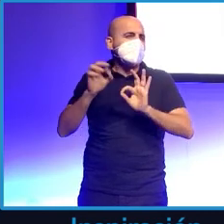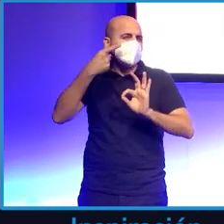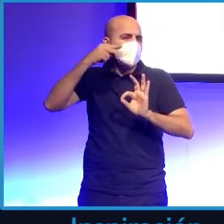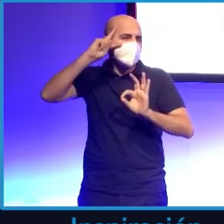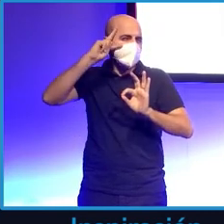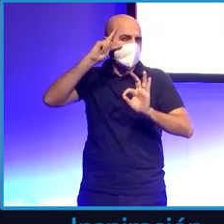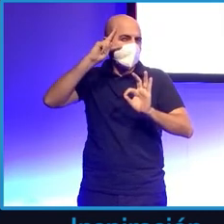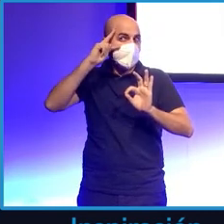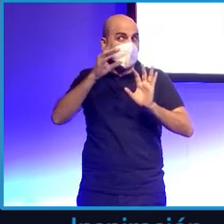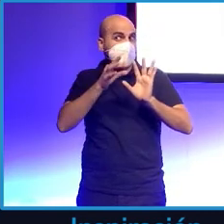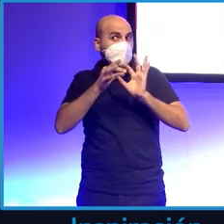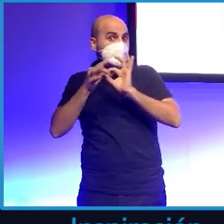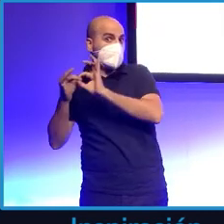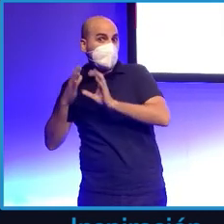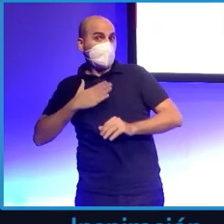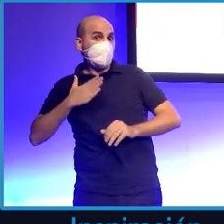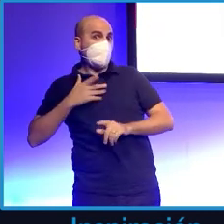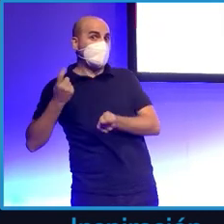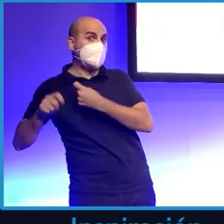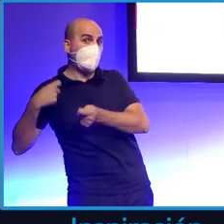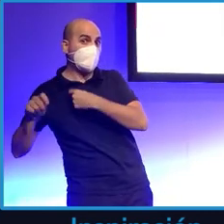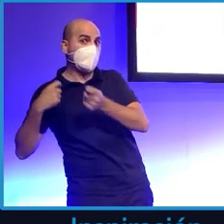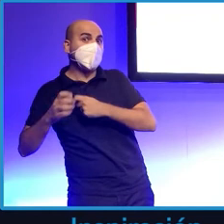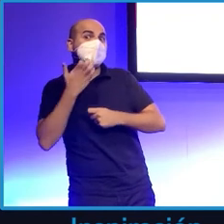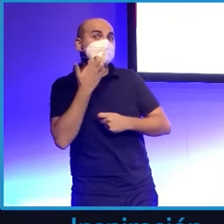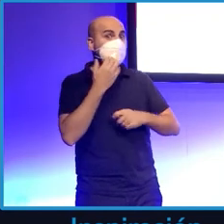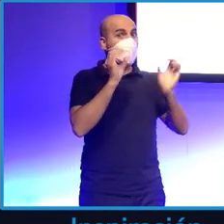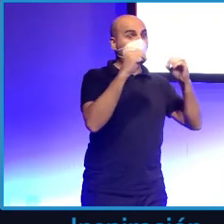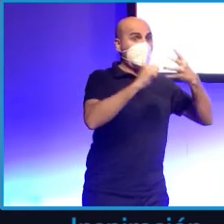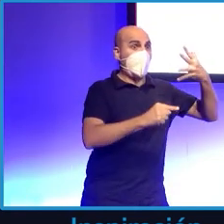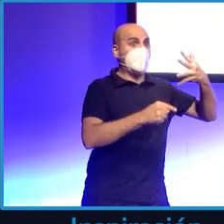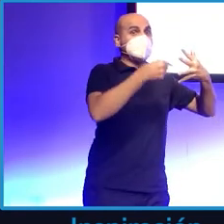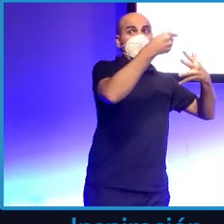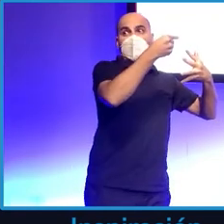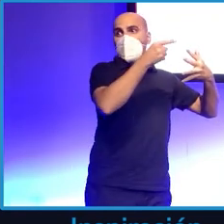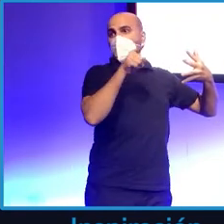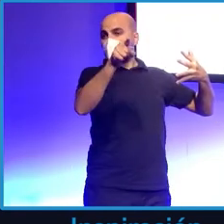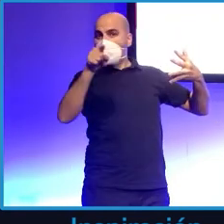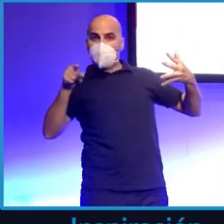negocio evidentemente le da más valor a ese enlace con lo cual esto también hay que tenerlo en cuenta